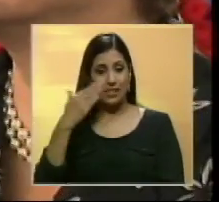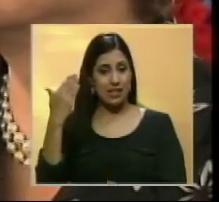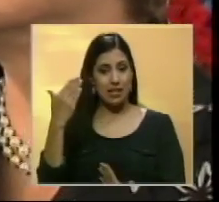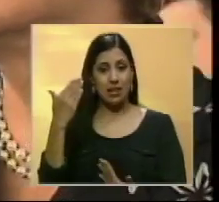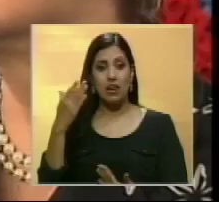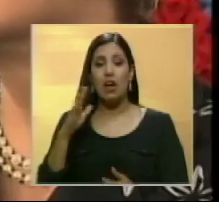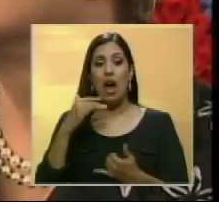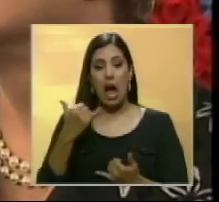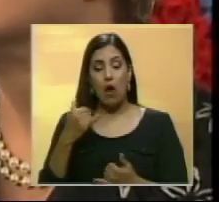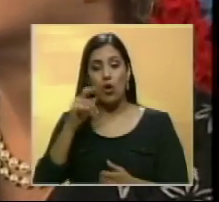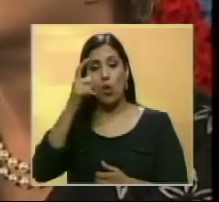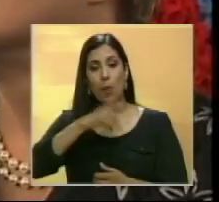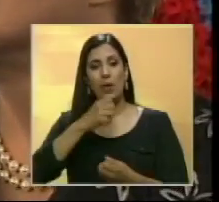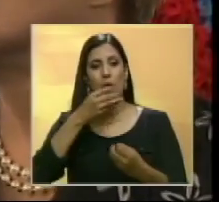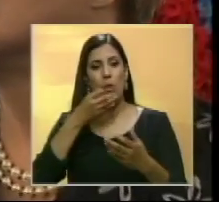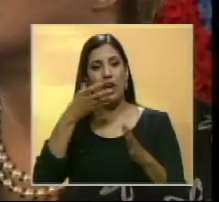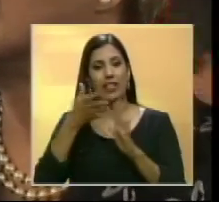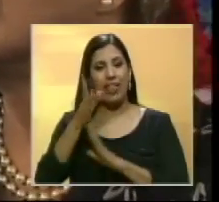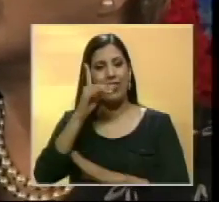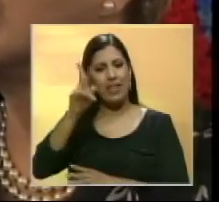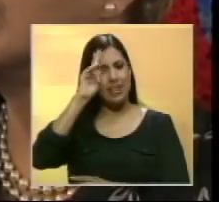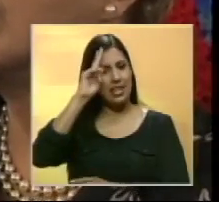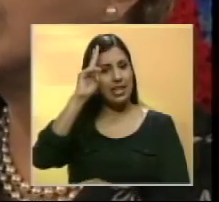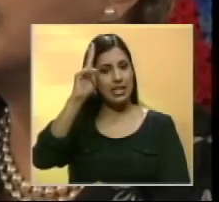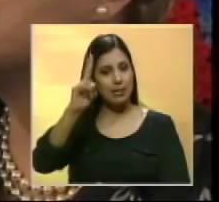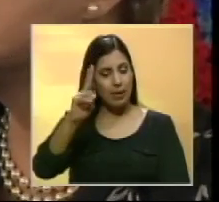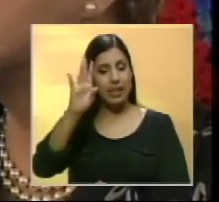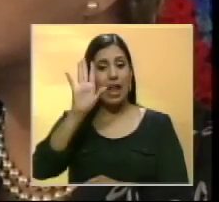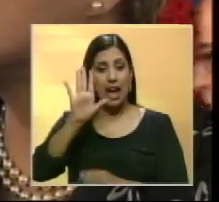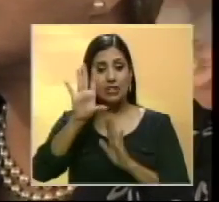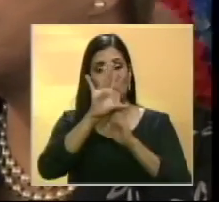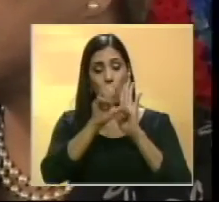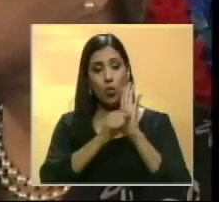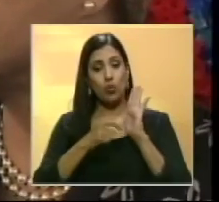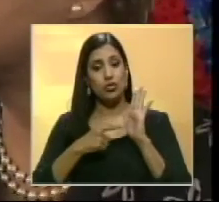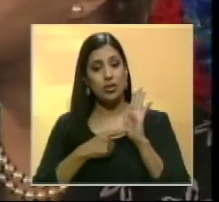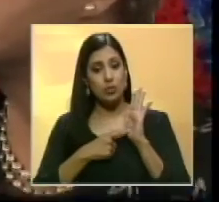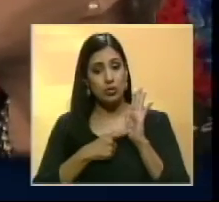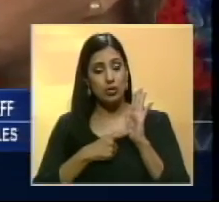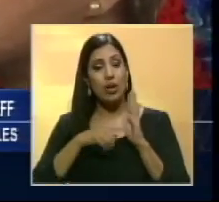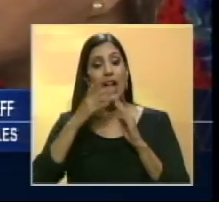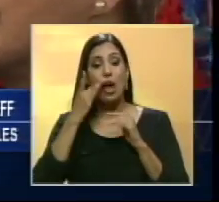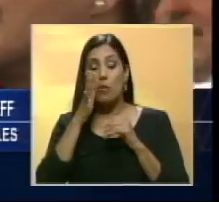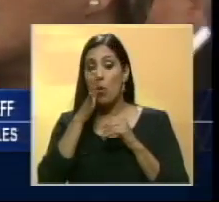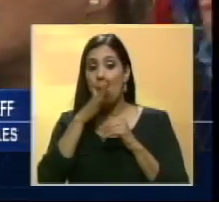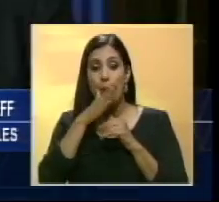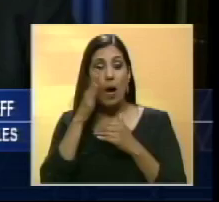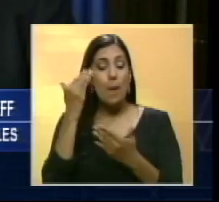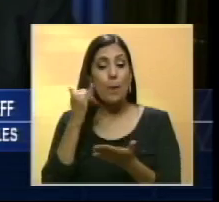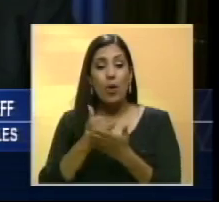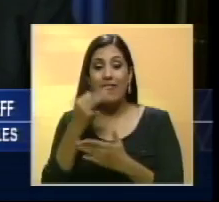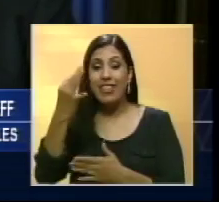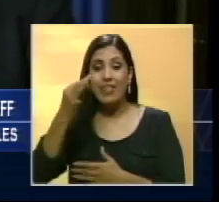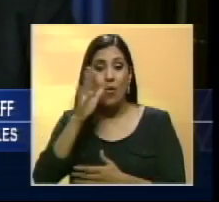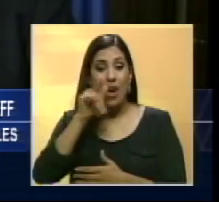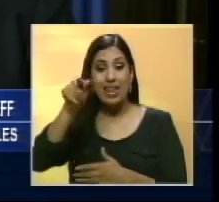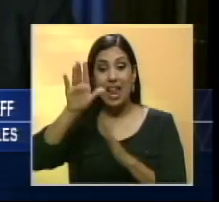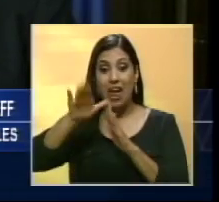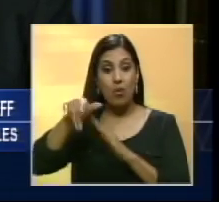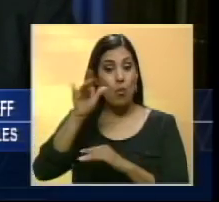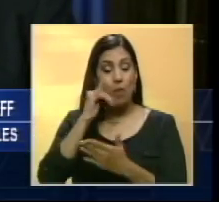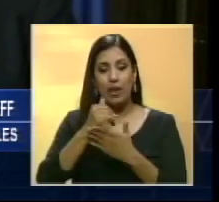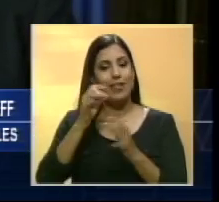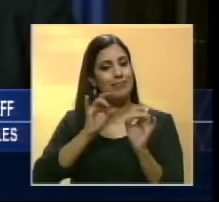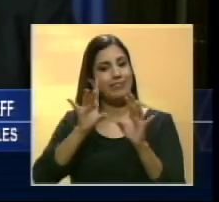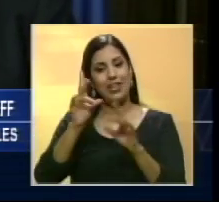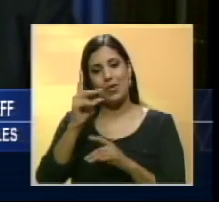Rousseff. Almagro expresó que se deben respetar los mandatos constitucionales y que si no hay ninguna prueba real sobre su corrupción, no se